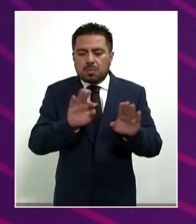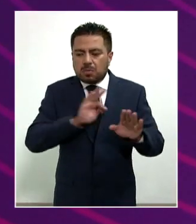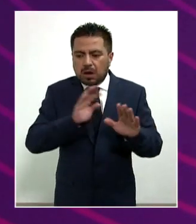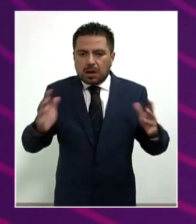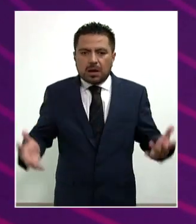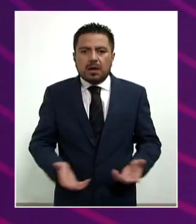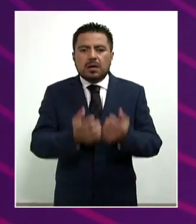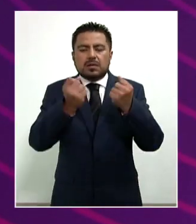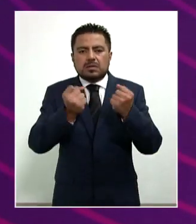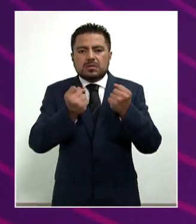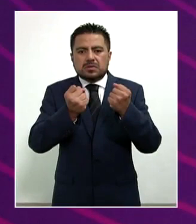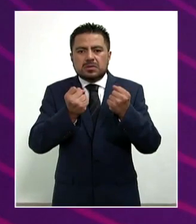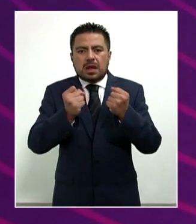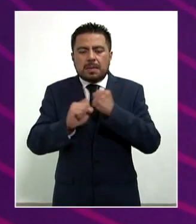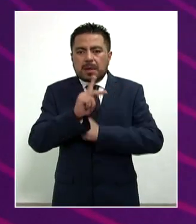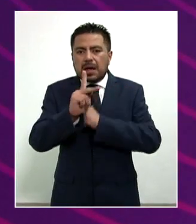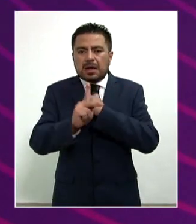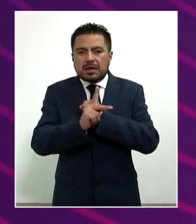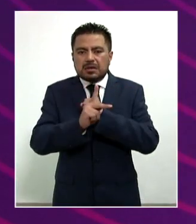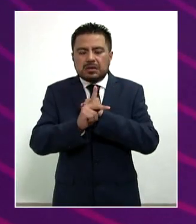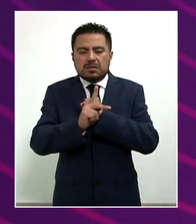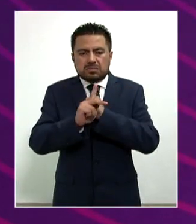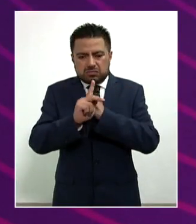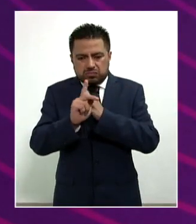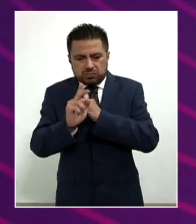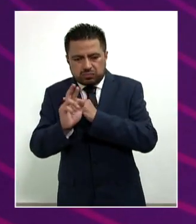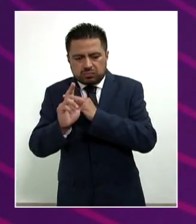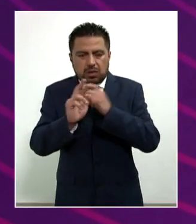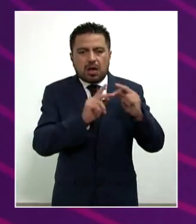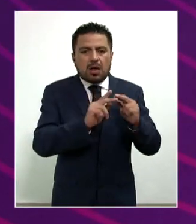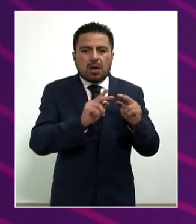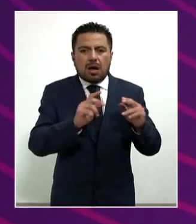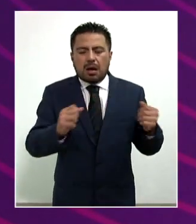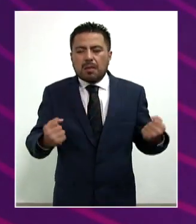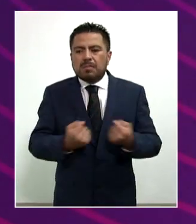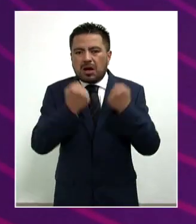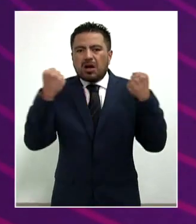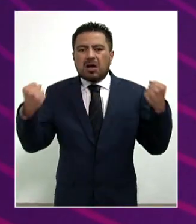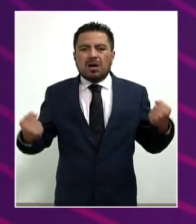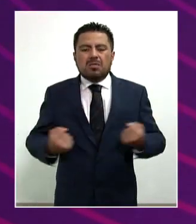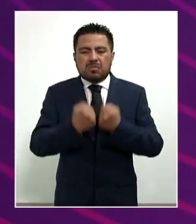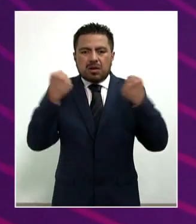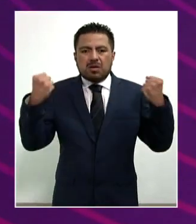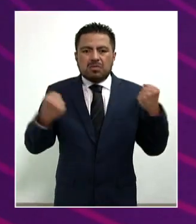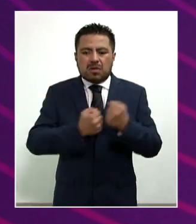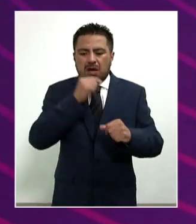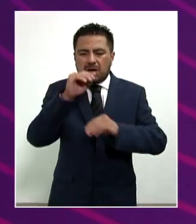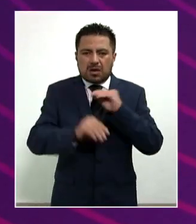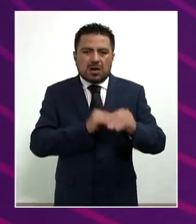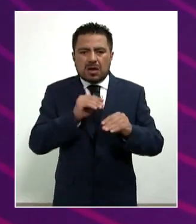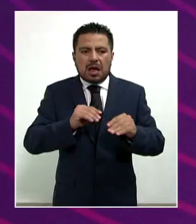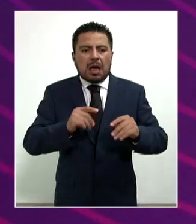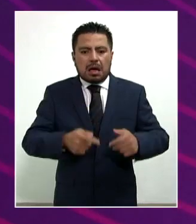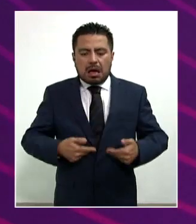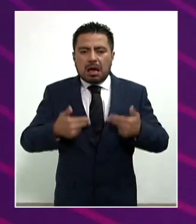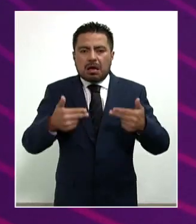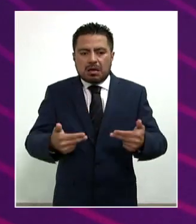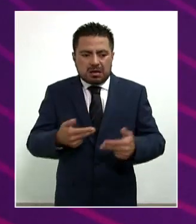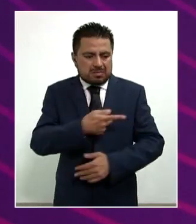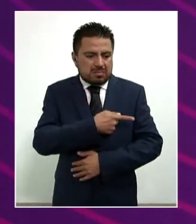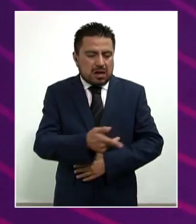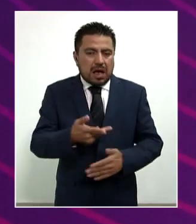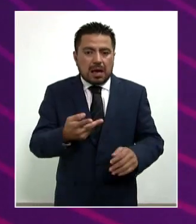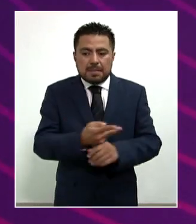logra que los países detonen todo su potencial, cómo se rompen estas estructuras de generación de pobreza. Lo que le